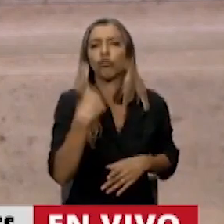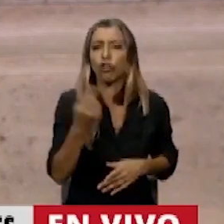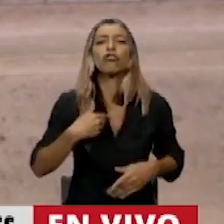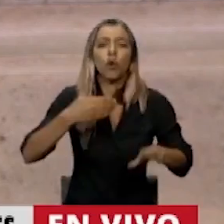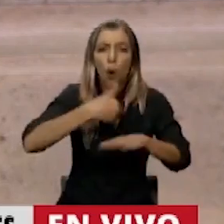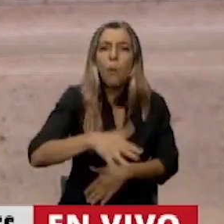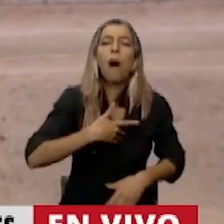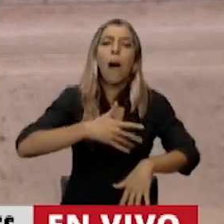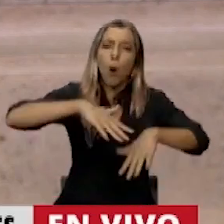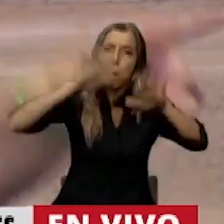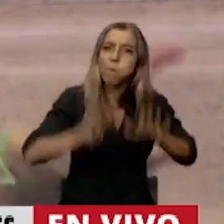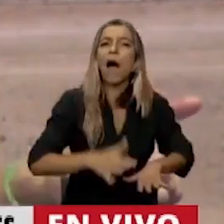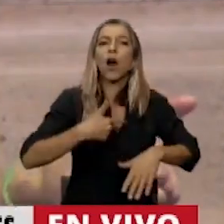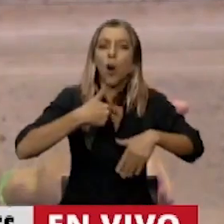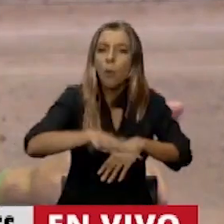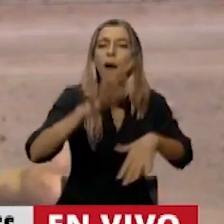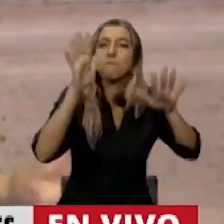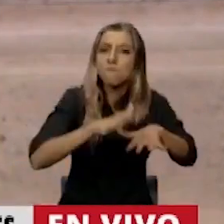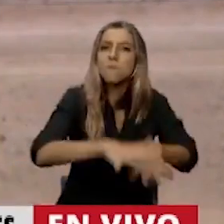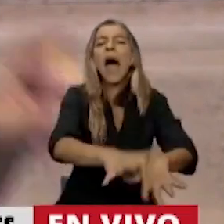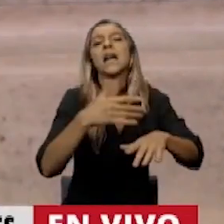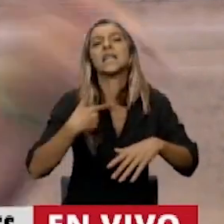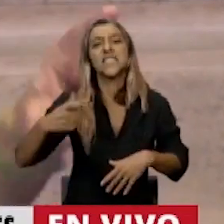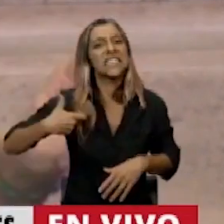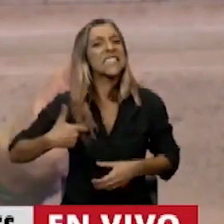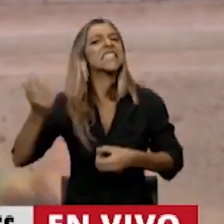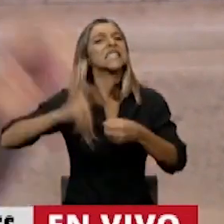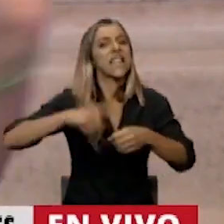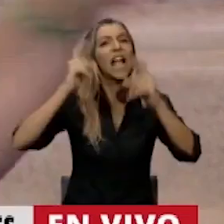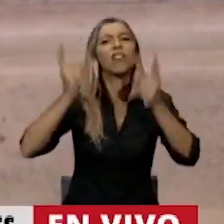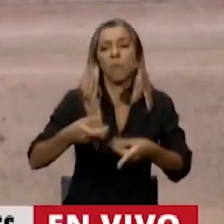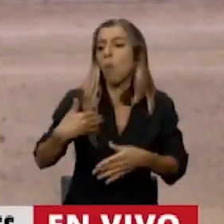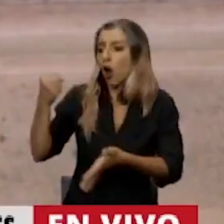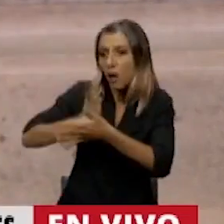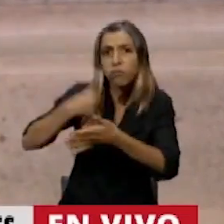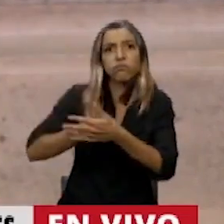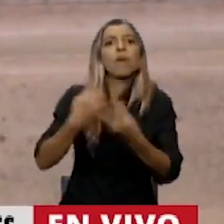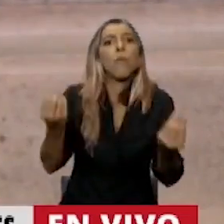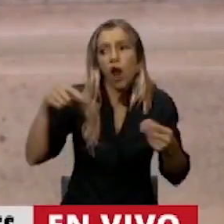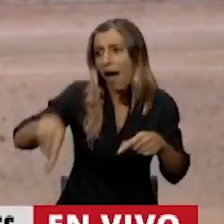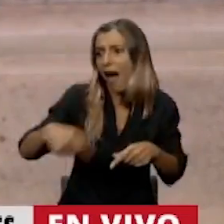del sindicalismo combativo, dado que las centrales sindicales están haciendo de comparsa del gobierno. Muchas gracias.